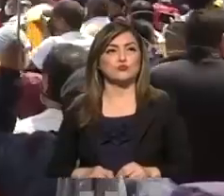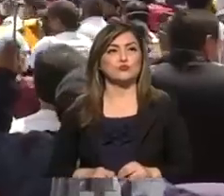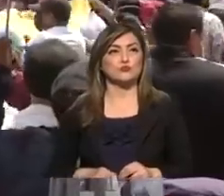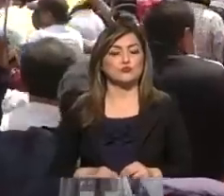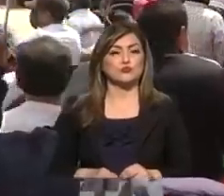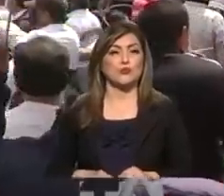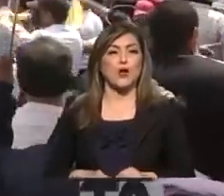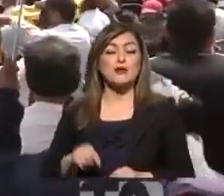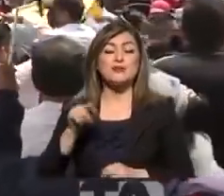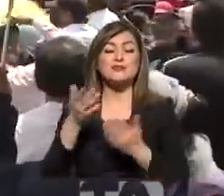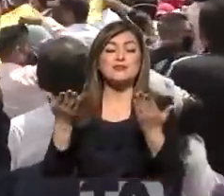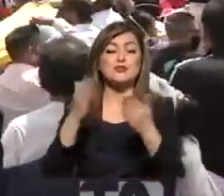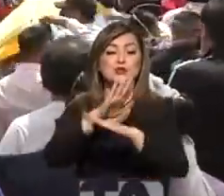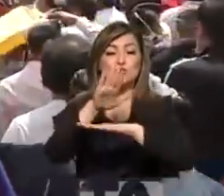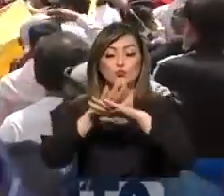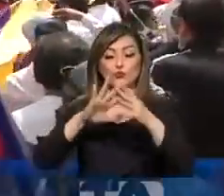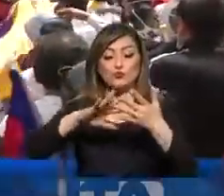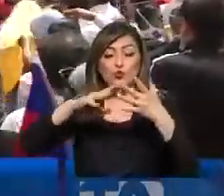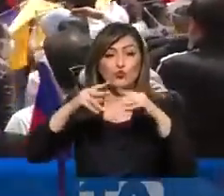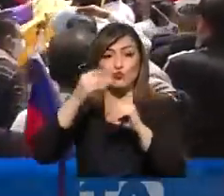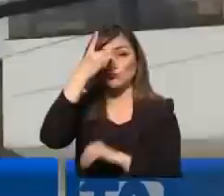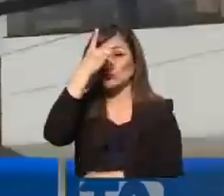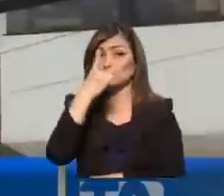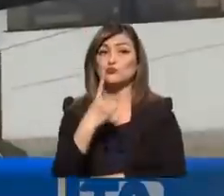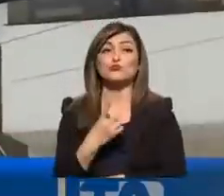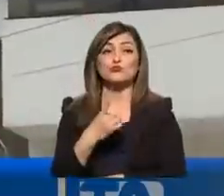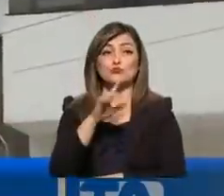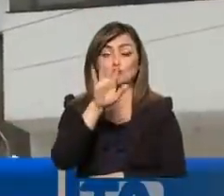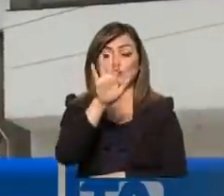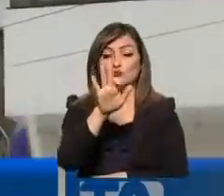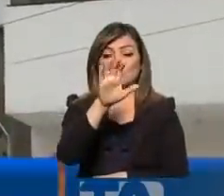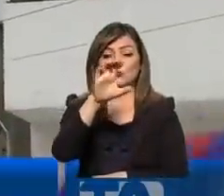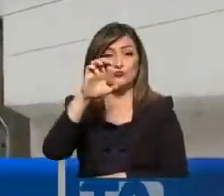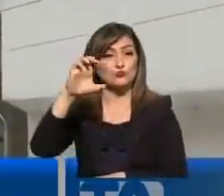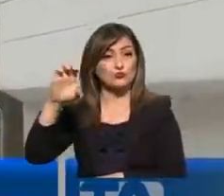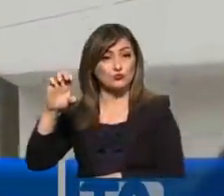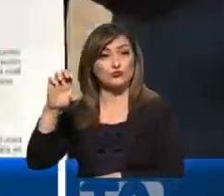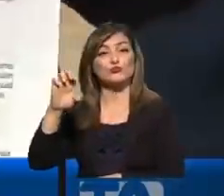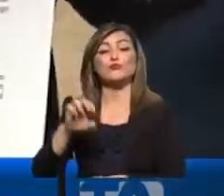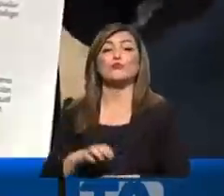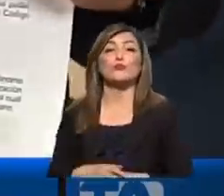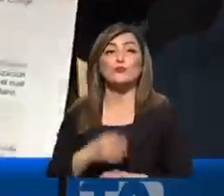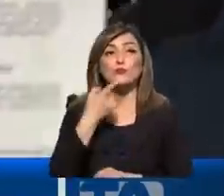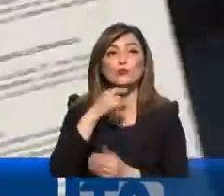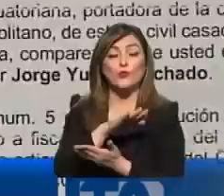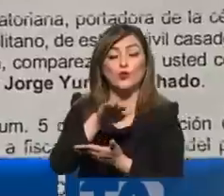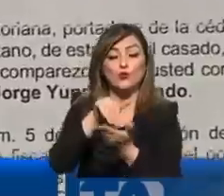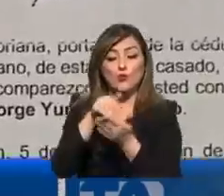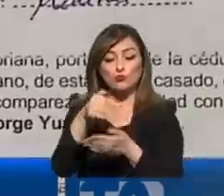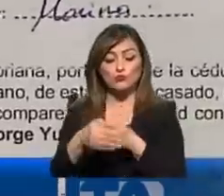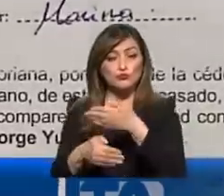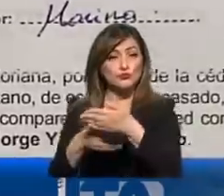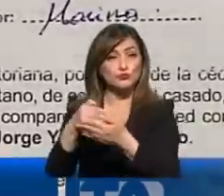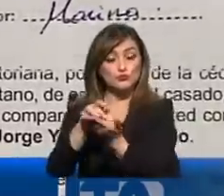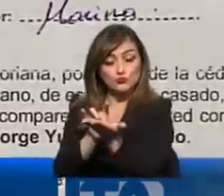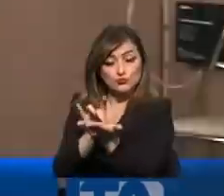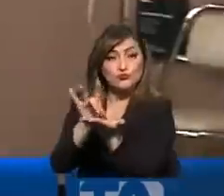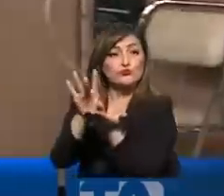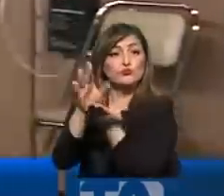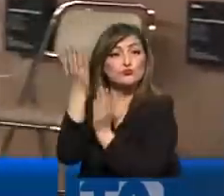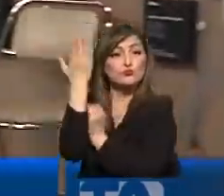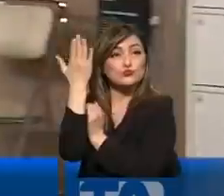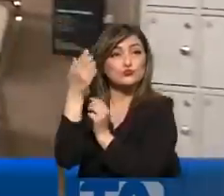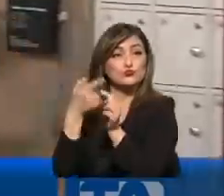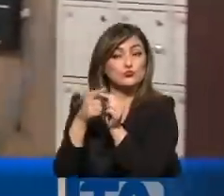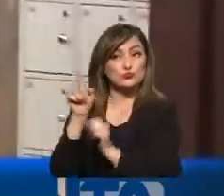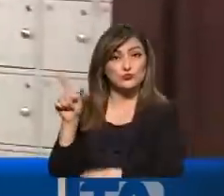dejaron. En la parte resolutiva de la sentencia, el Pleno del Contencioso Electoral afirma que el procedimiento de remoción del alcalde